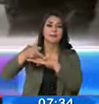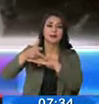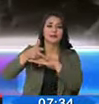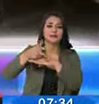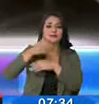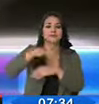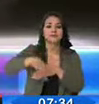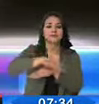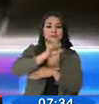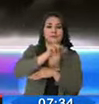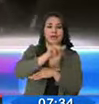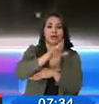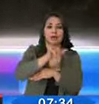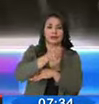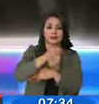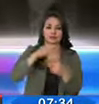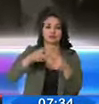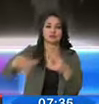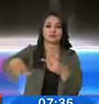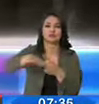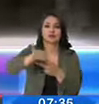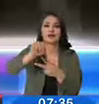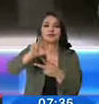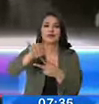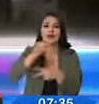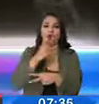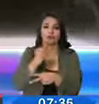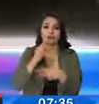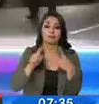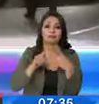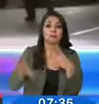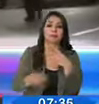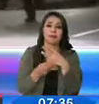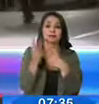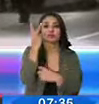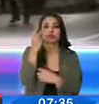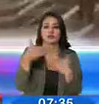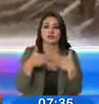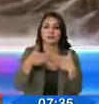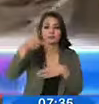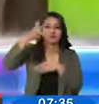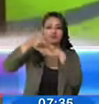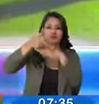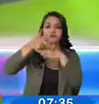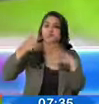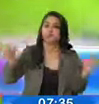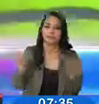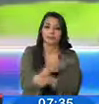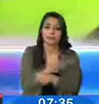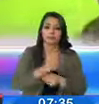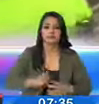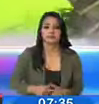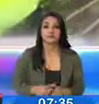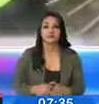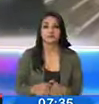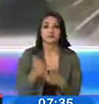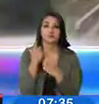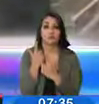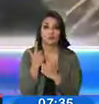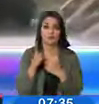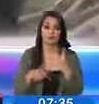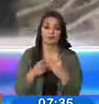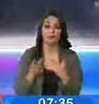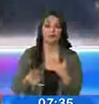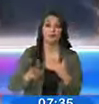Alfaro, que se encuentran totalmente operativas, se van a sumar 12 equipos de videovigilancia. Las Fuerzas Armadas Ecuatorianas y nuestra